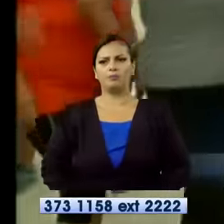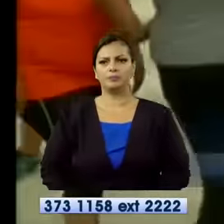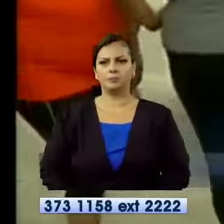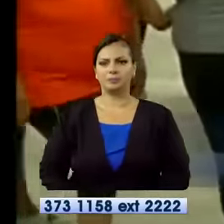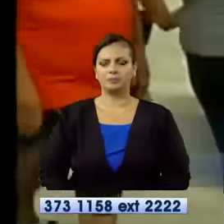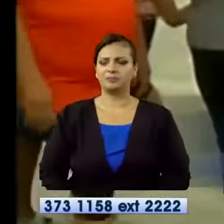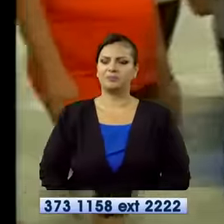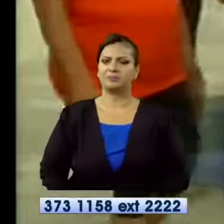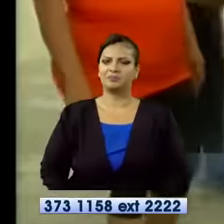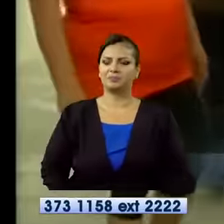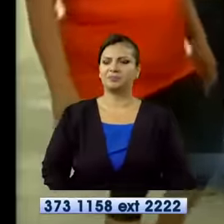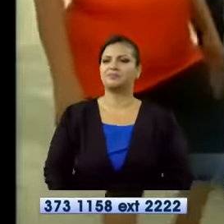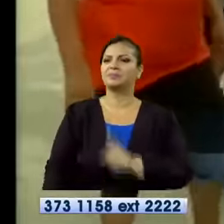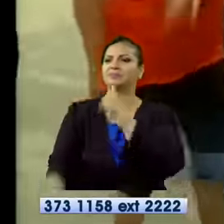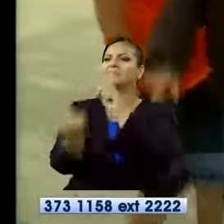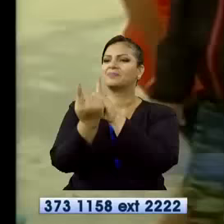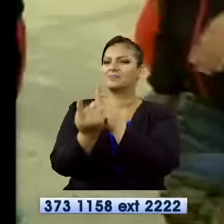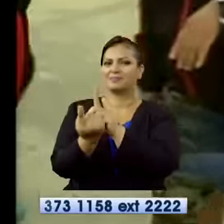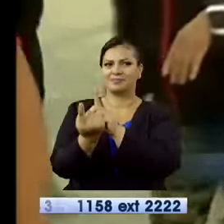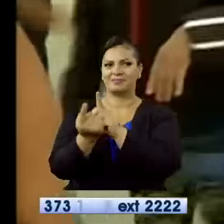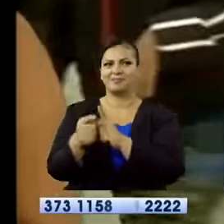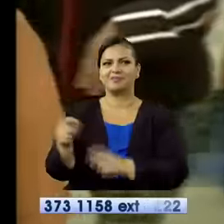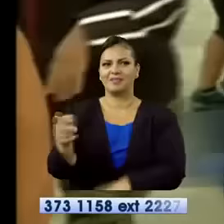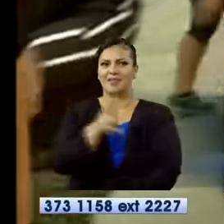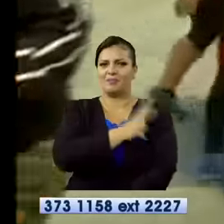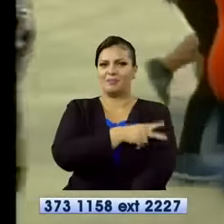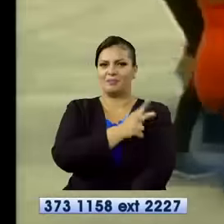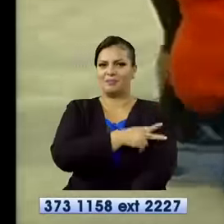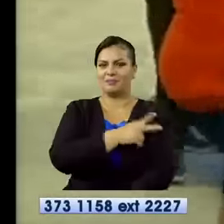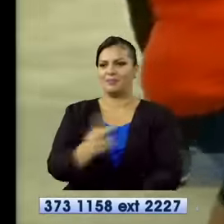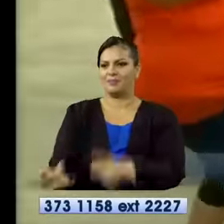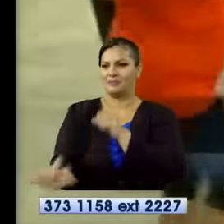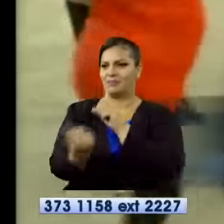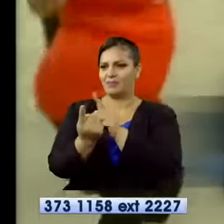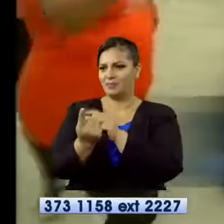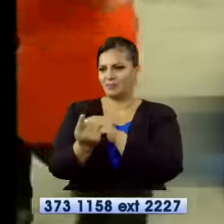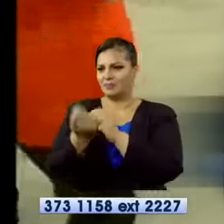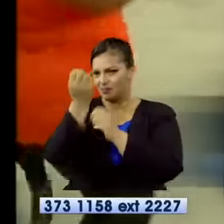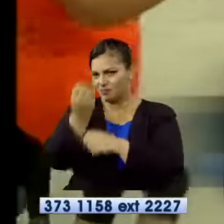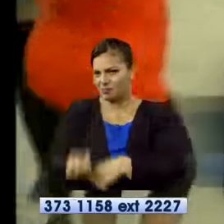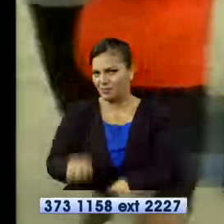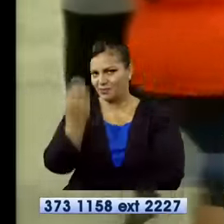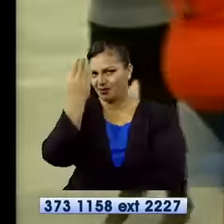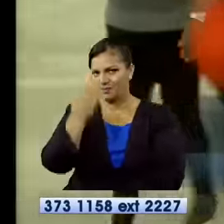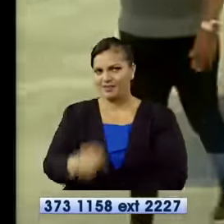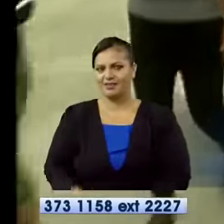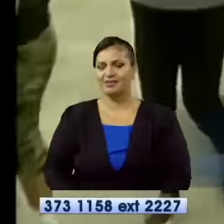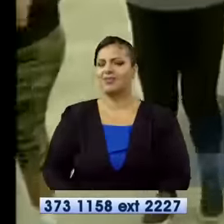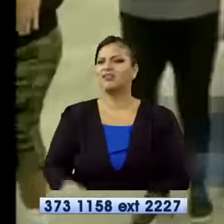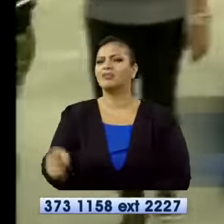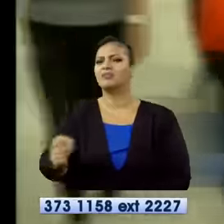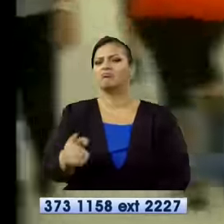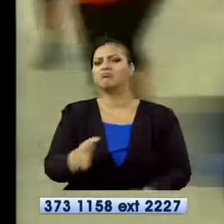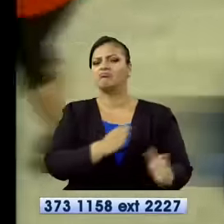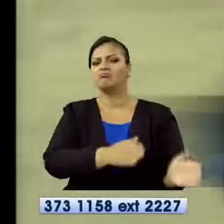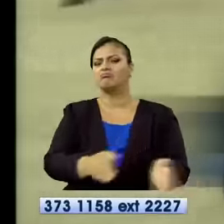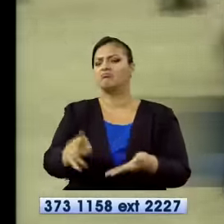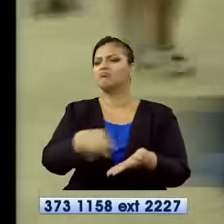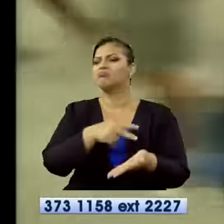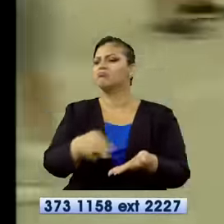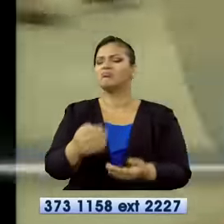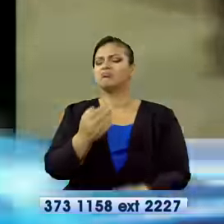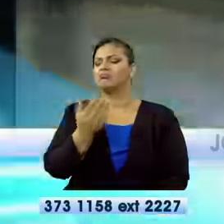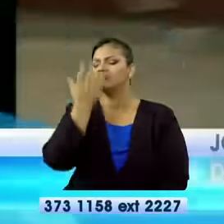instructores que esta mañana. Buenos días, amigo. Cuéntenos. ¿Qué los inspiró, qué los motivó a ustedes a realizar